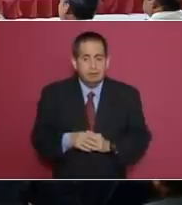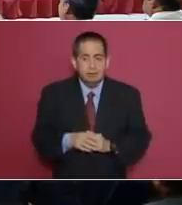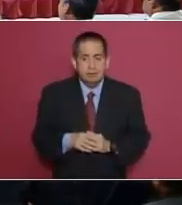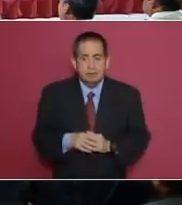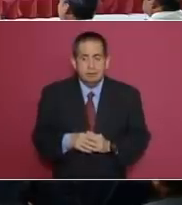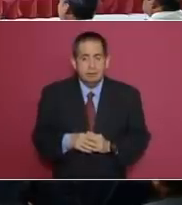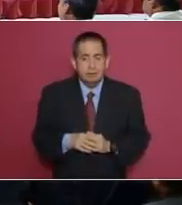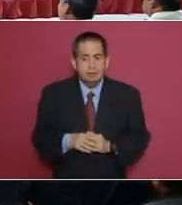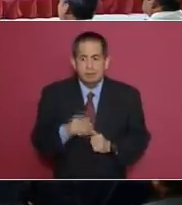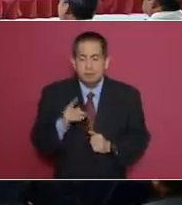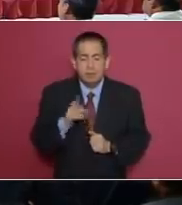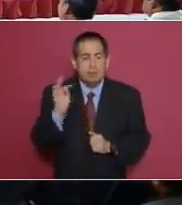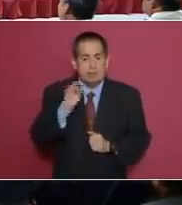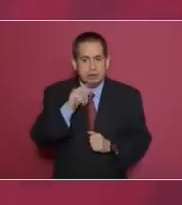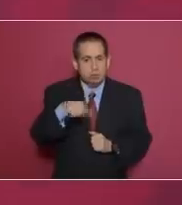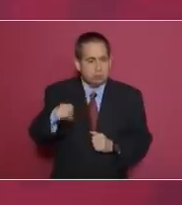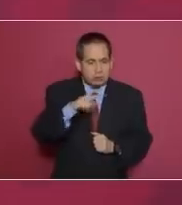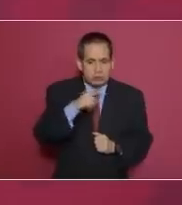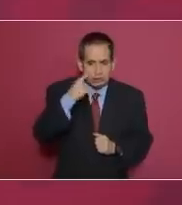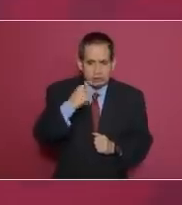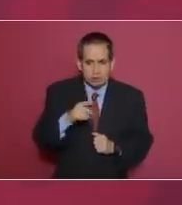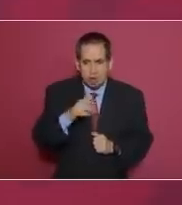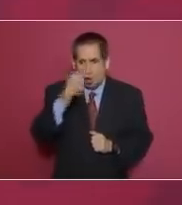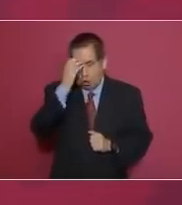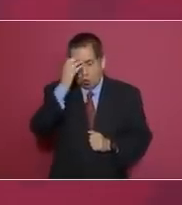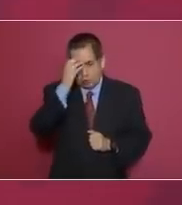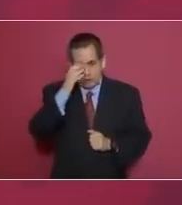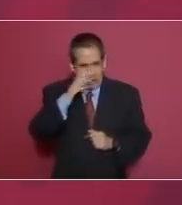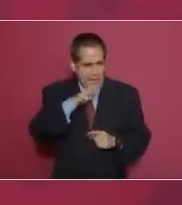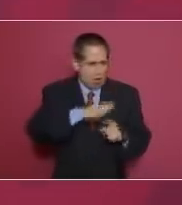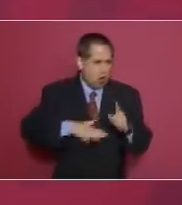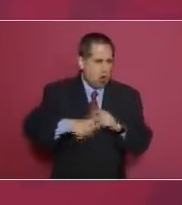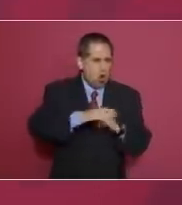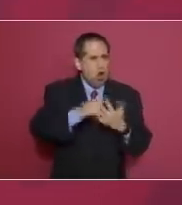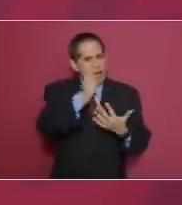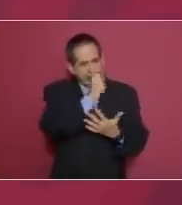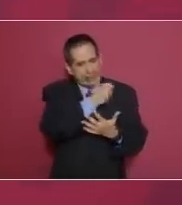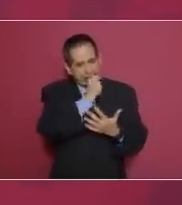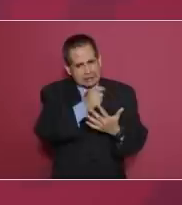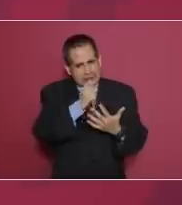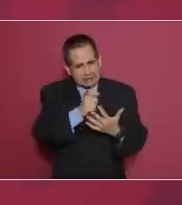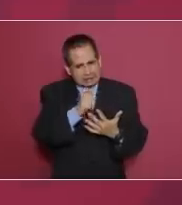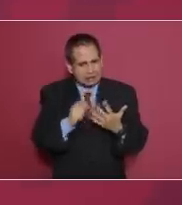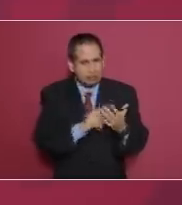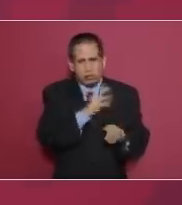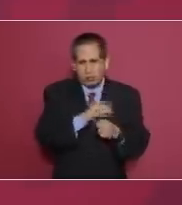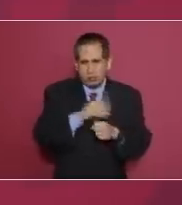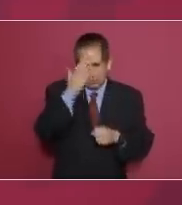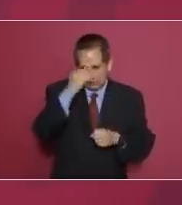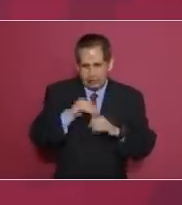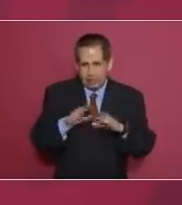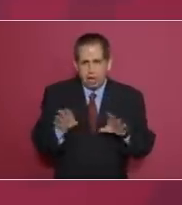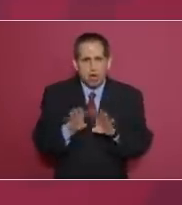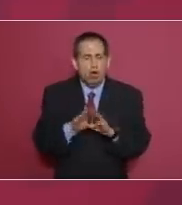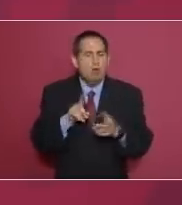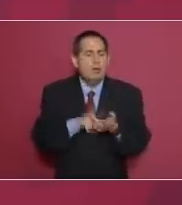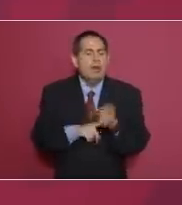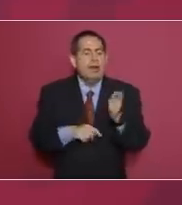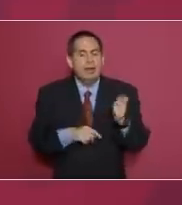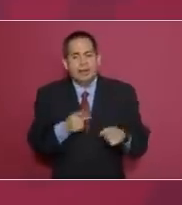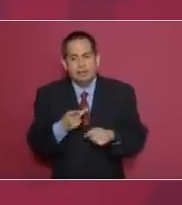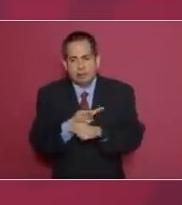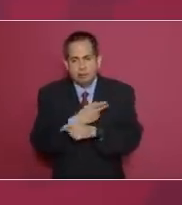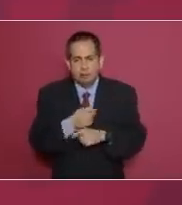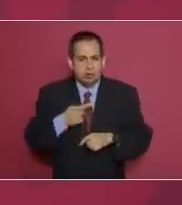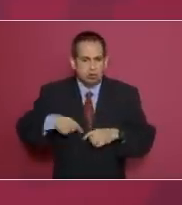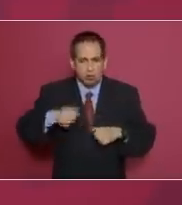pero sería bueno que ustedes conocieran todo lo que está sucediendo y cómo lo